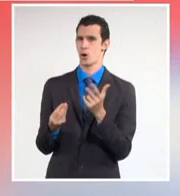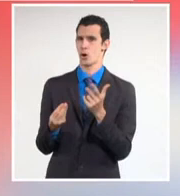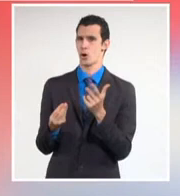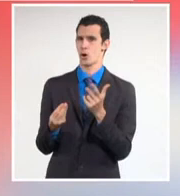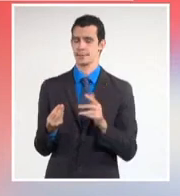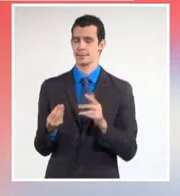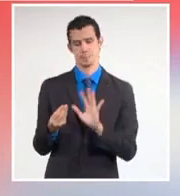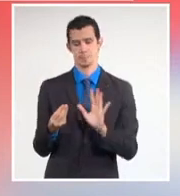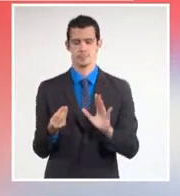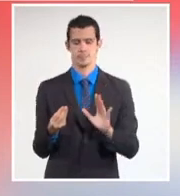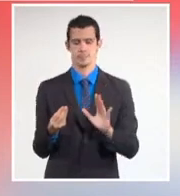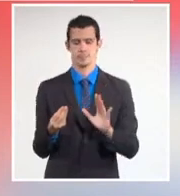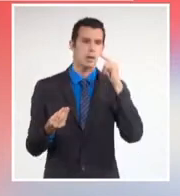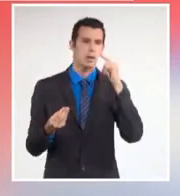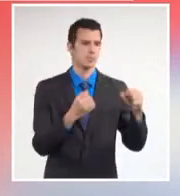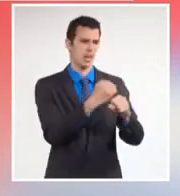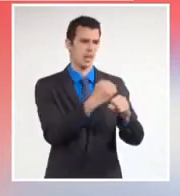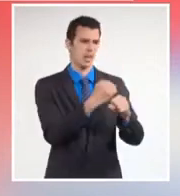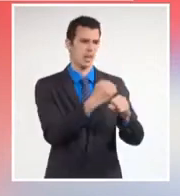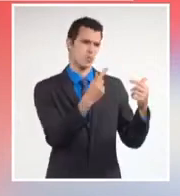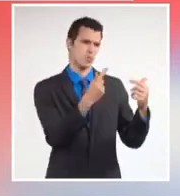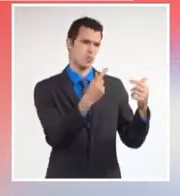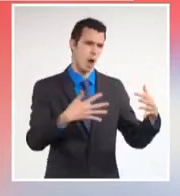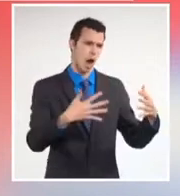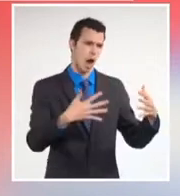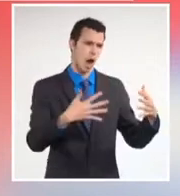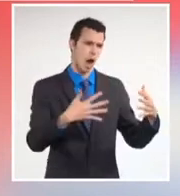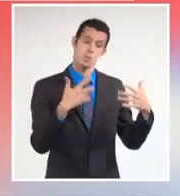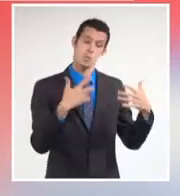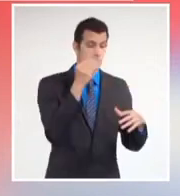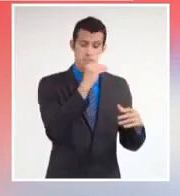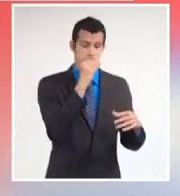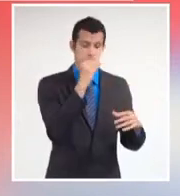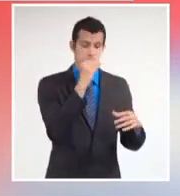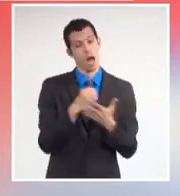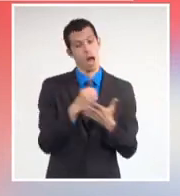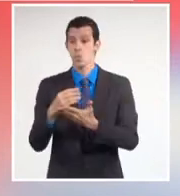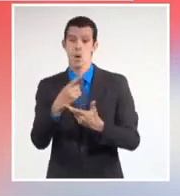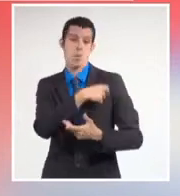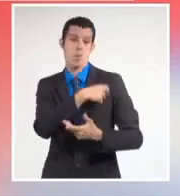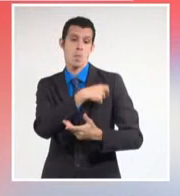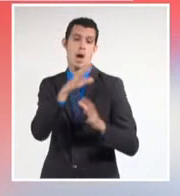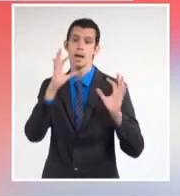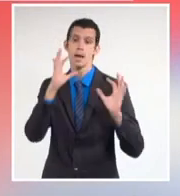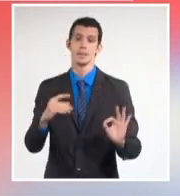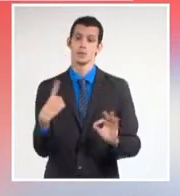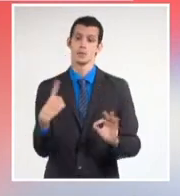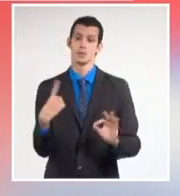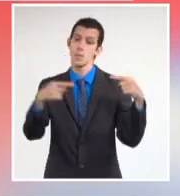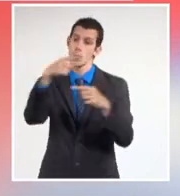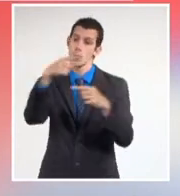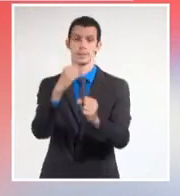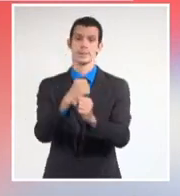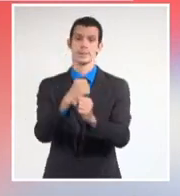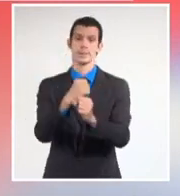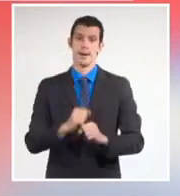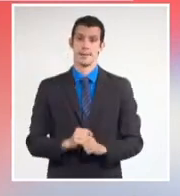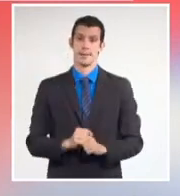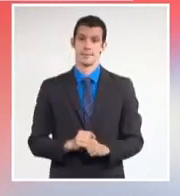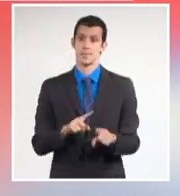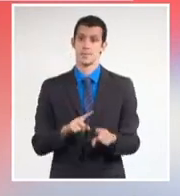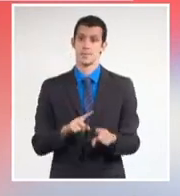enfrentar, pero esto es un tema en lo económico y en lo ideológico que es una prioridad de nuestro trabajo. El país tiene que operar con empresas